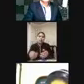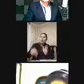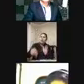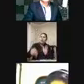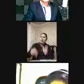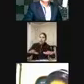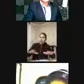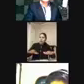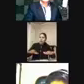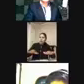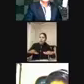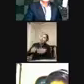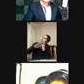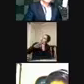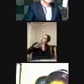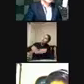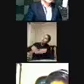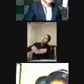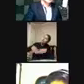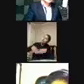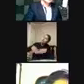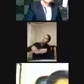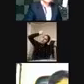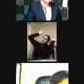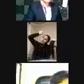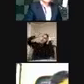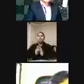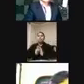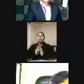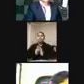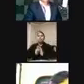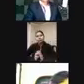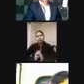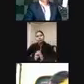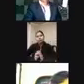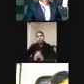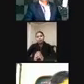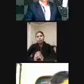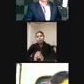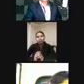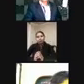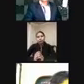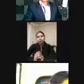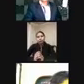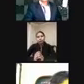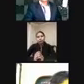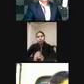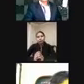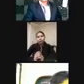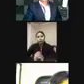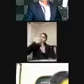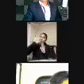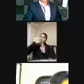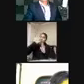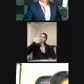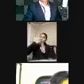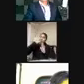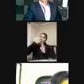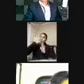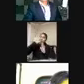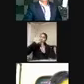hacia atrás, elevando, manteniendo ahí unos 5 segundos y bajando, nuevamente repitiendo el